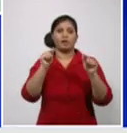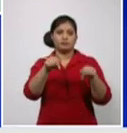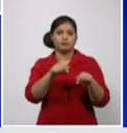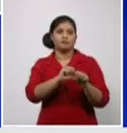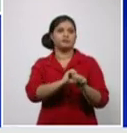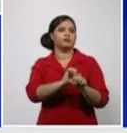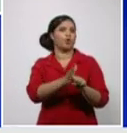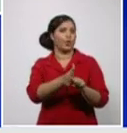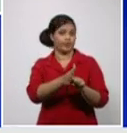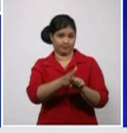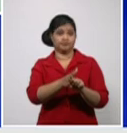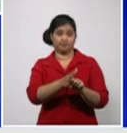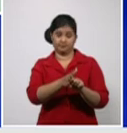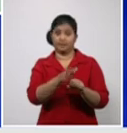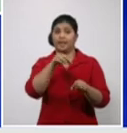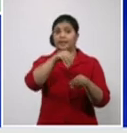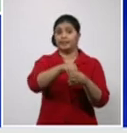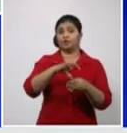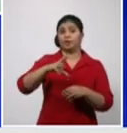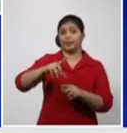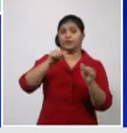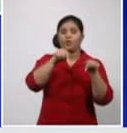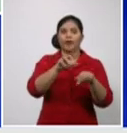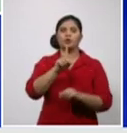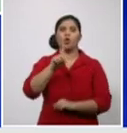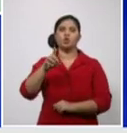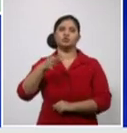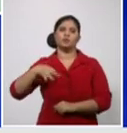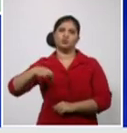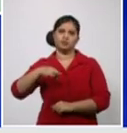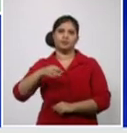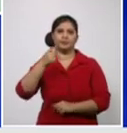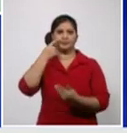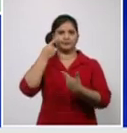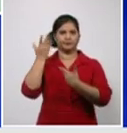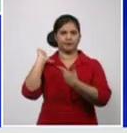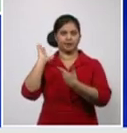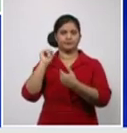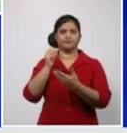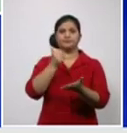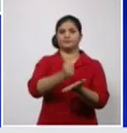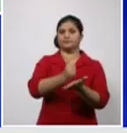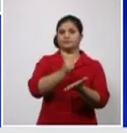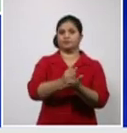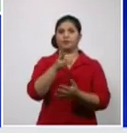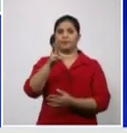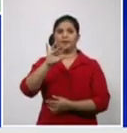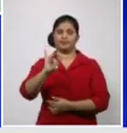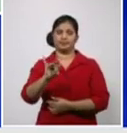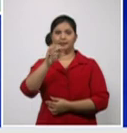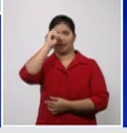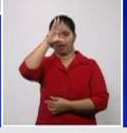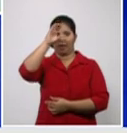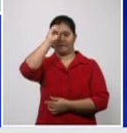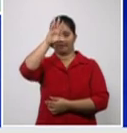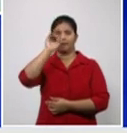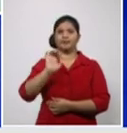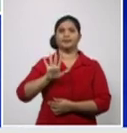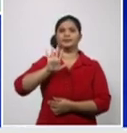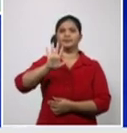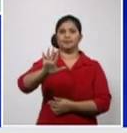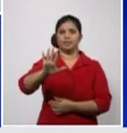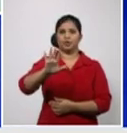dispersión. Pinar del Río Cabecera 27, Minas de Matahambre 5, estos 2 municipios